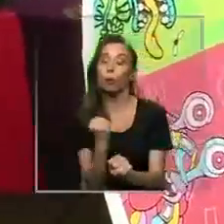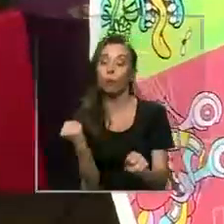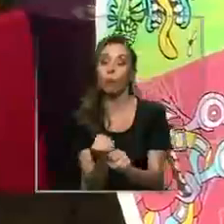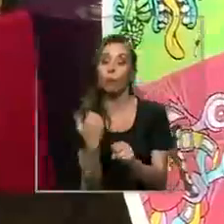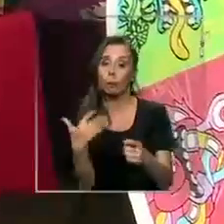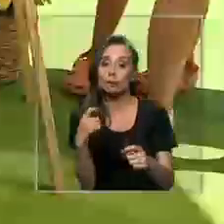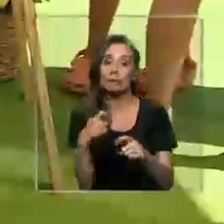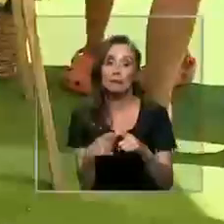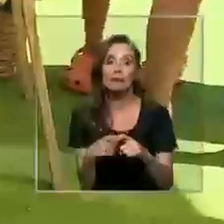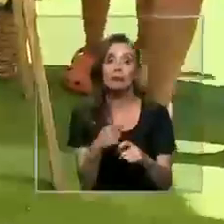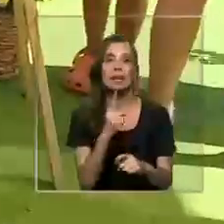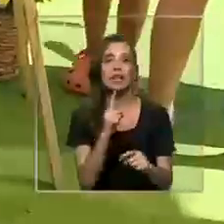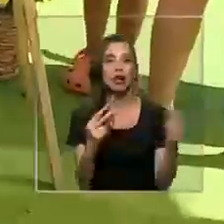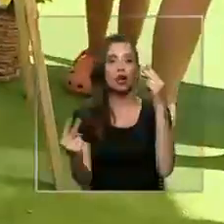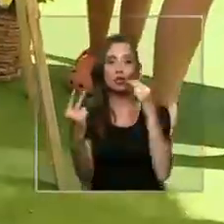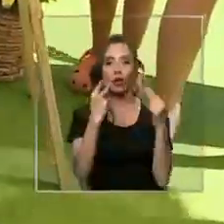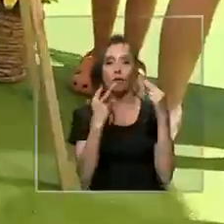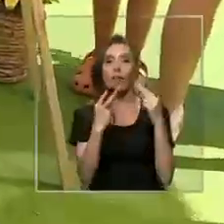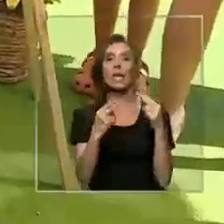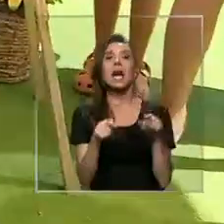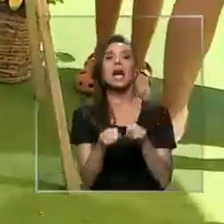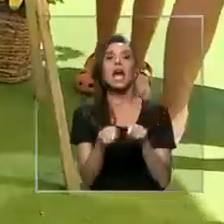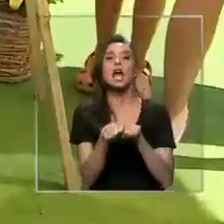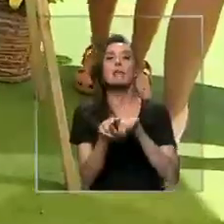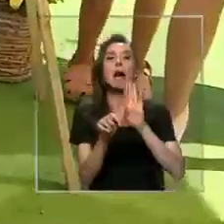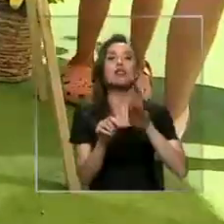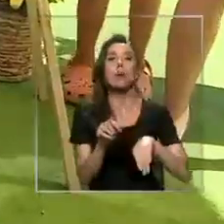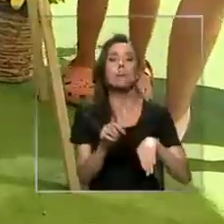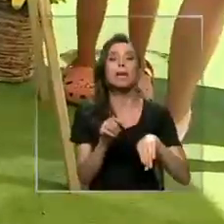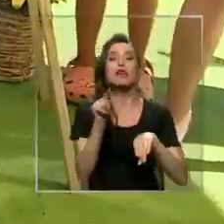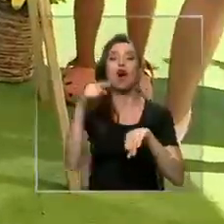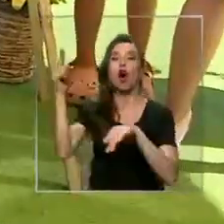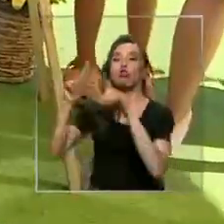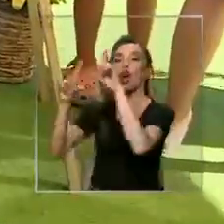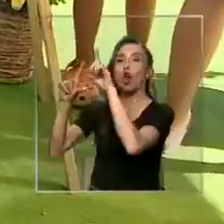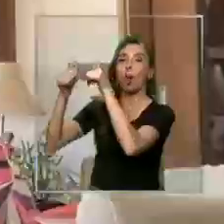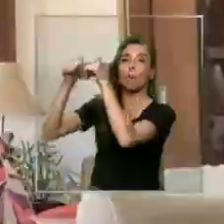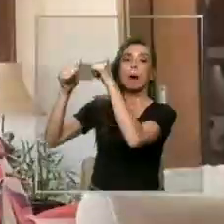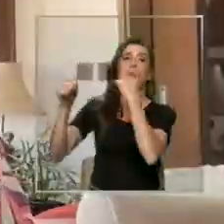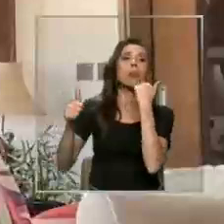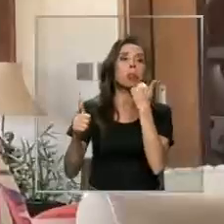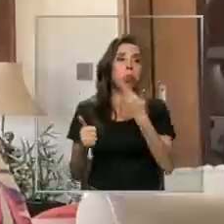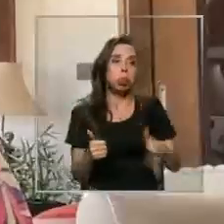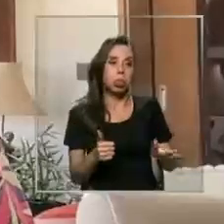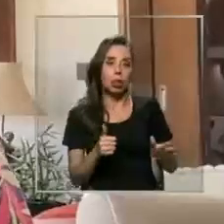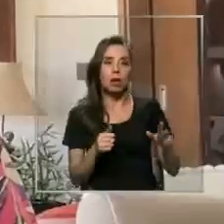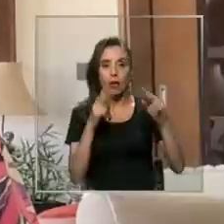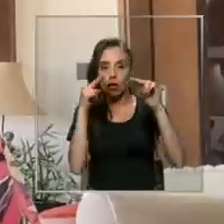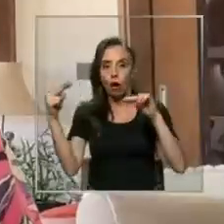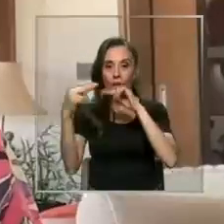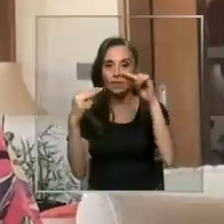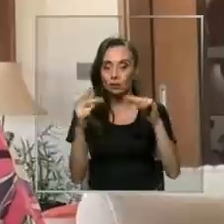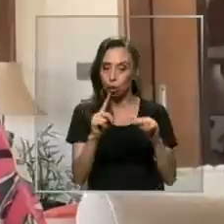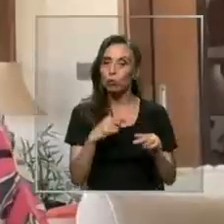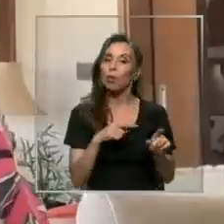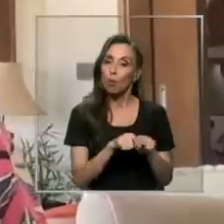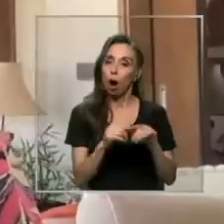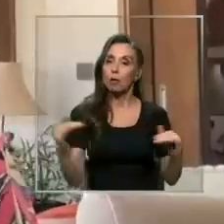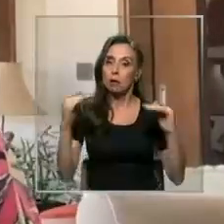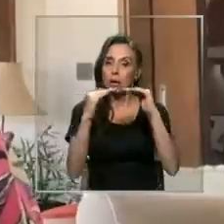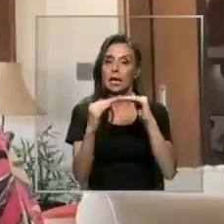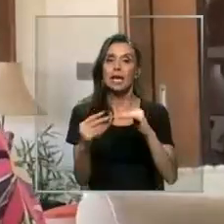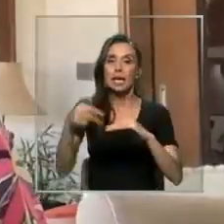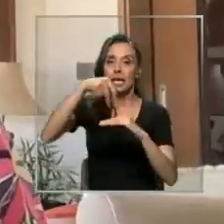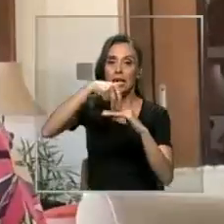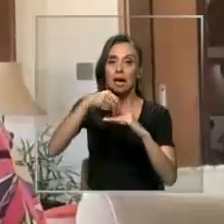que no tenemos que ser vistos como los hermanos menores de la producción musical ni tampoco del área audiovisual. Así es que bueno, con el perro